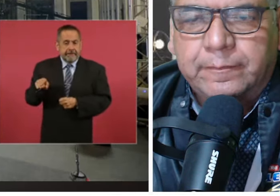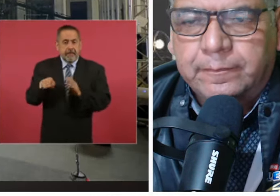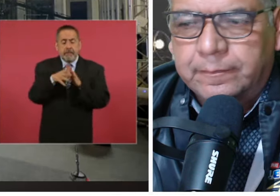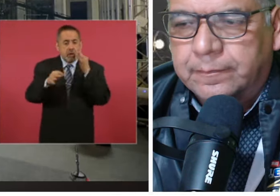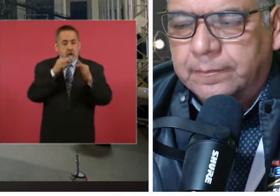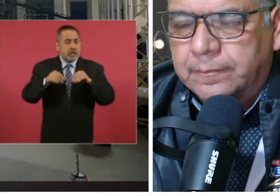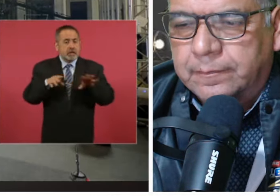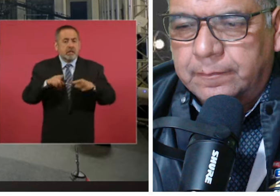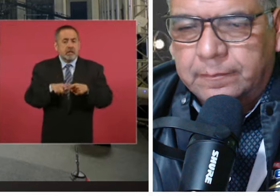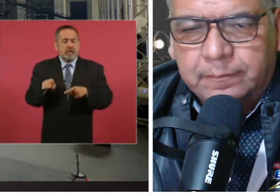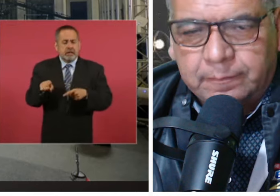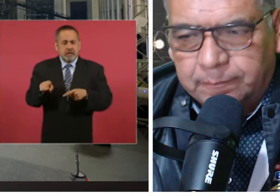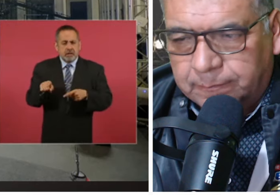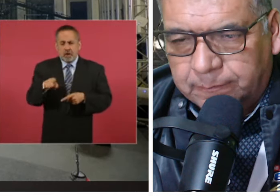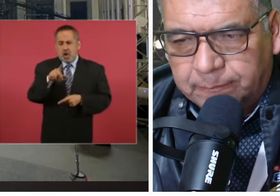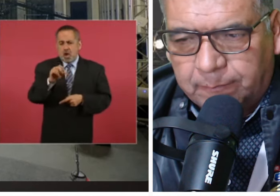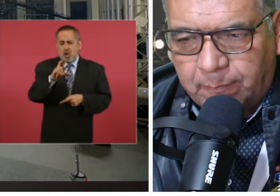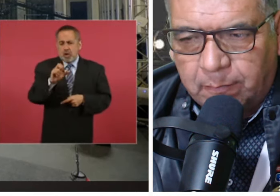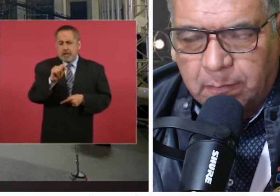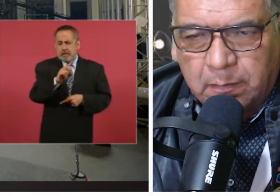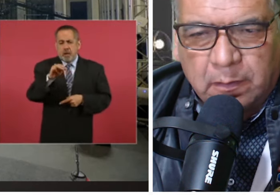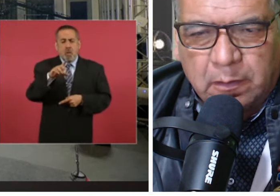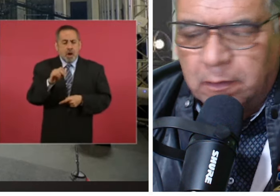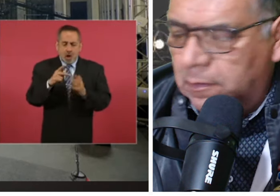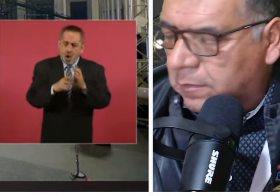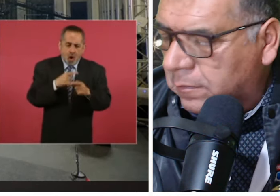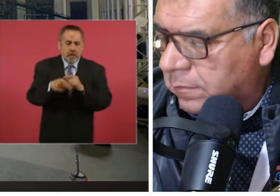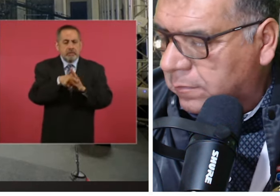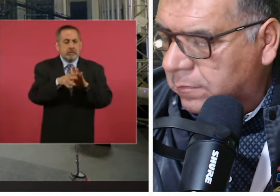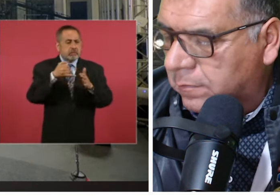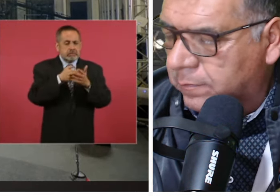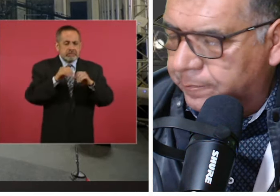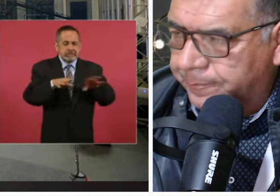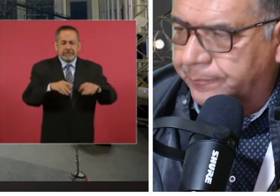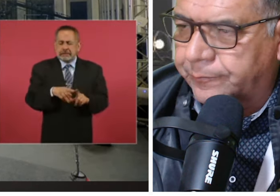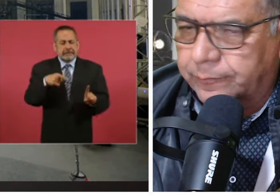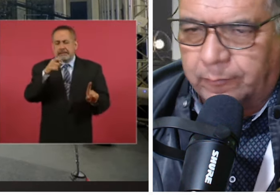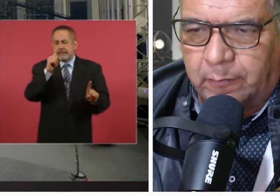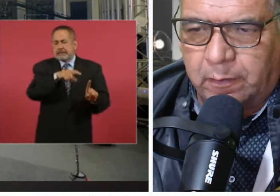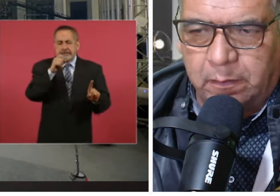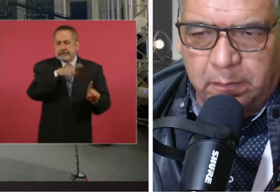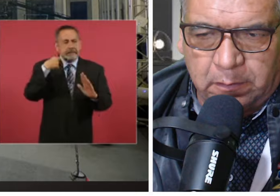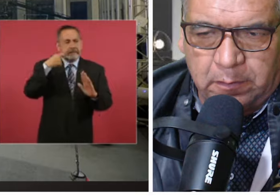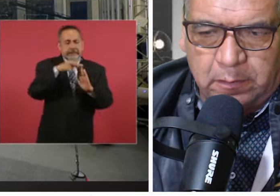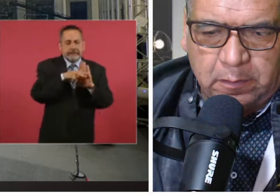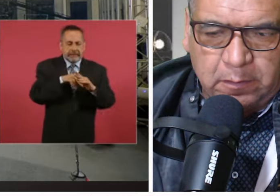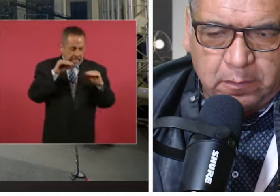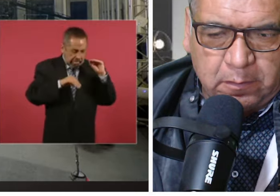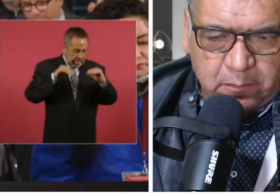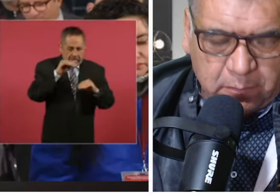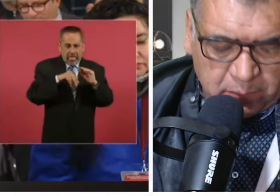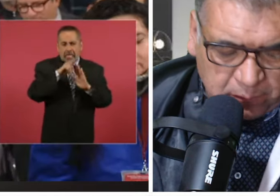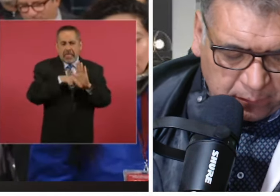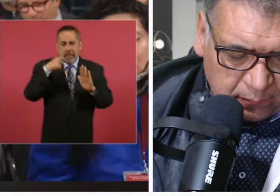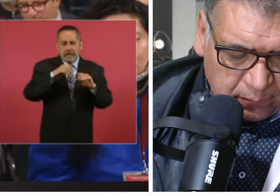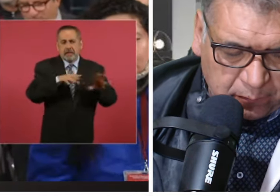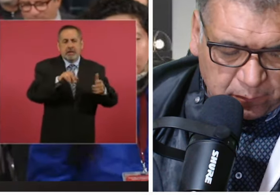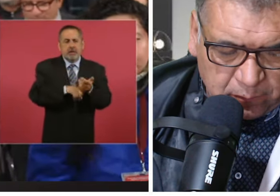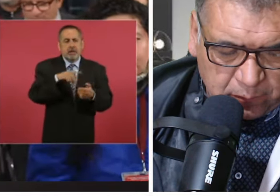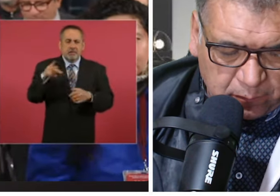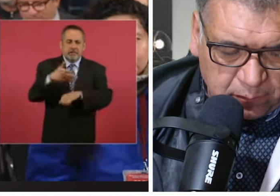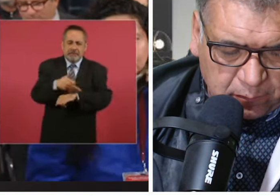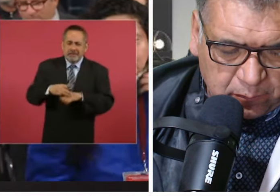periodista Loret de Mola nuevamente publicó, ya trae ahí unos videos que está haciendo con respecto a su